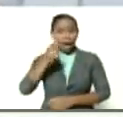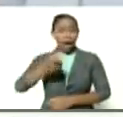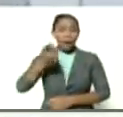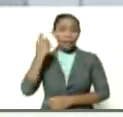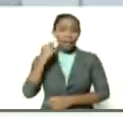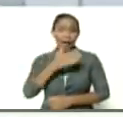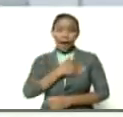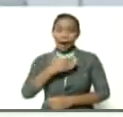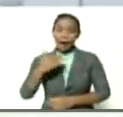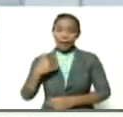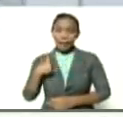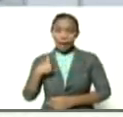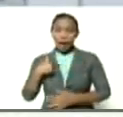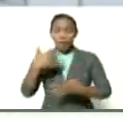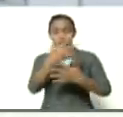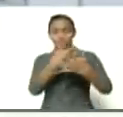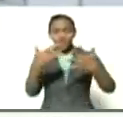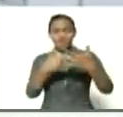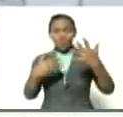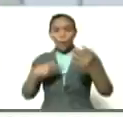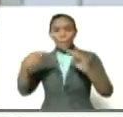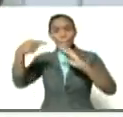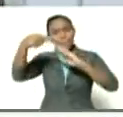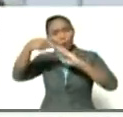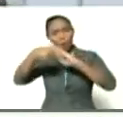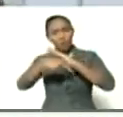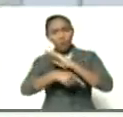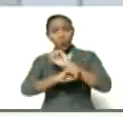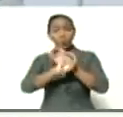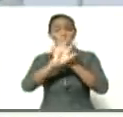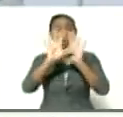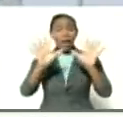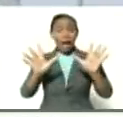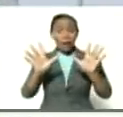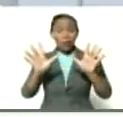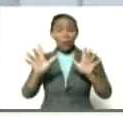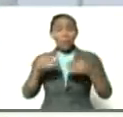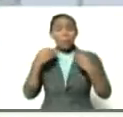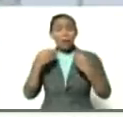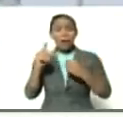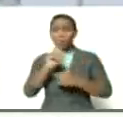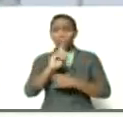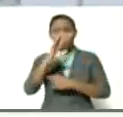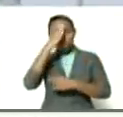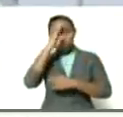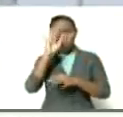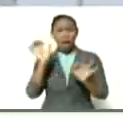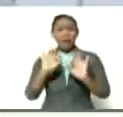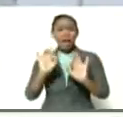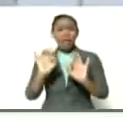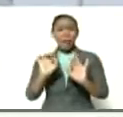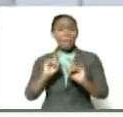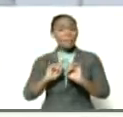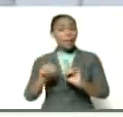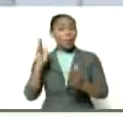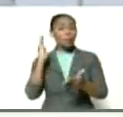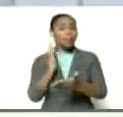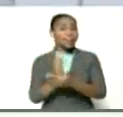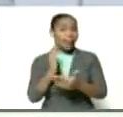que queríamos profundizar, aclarar a profundidad para que no haya duda. Pero